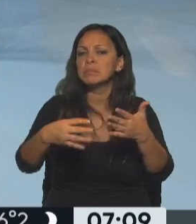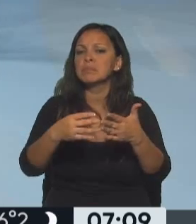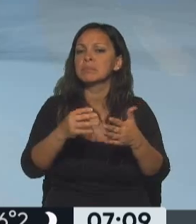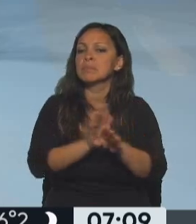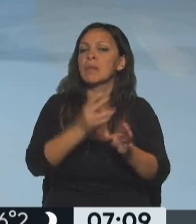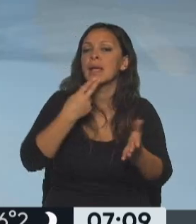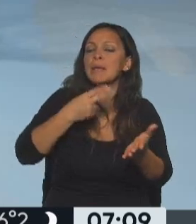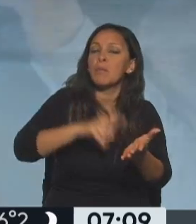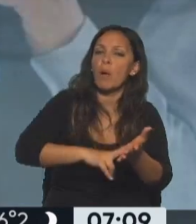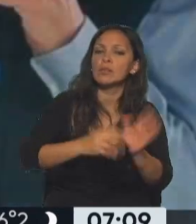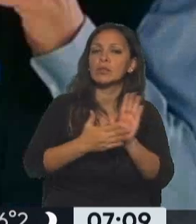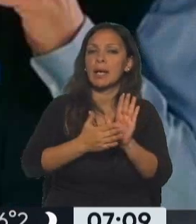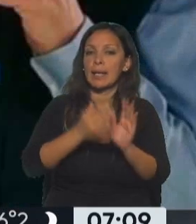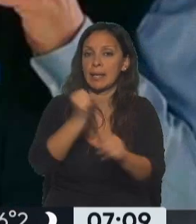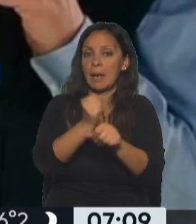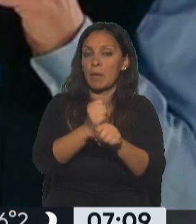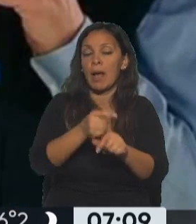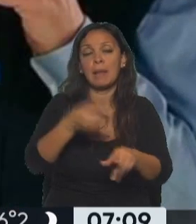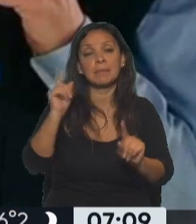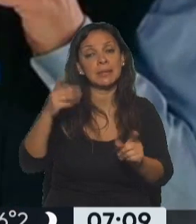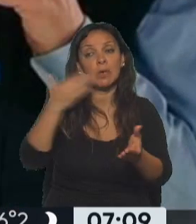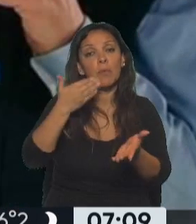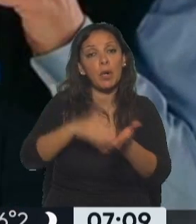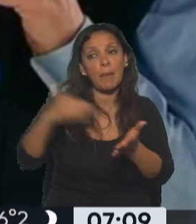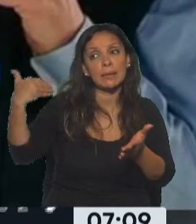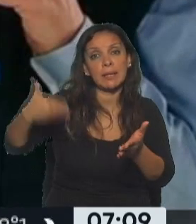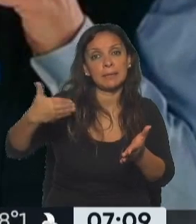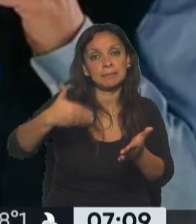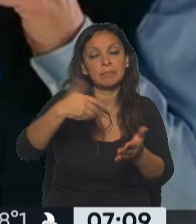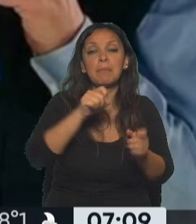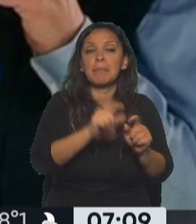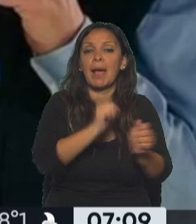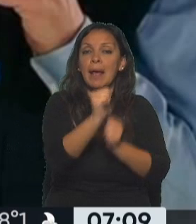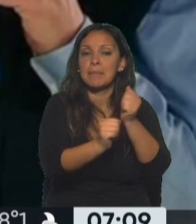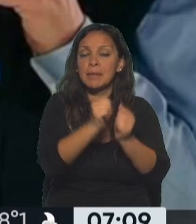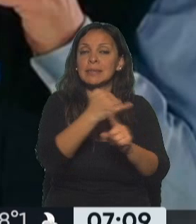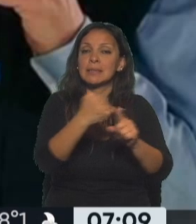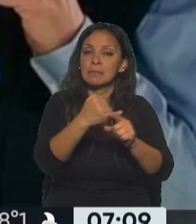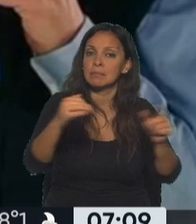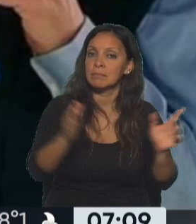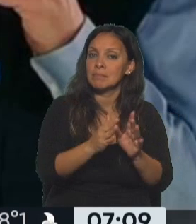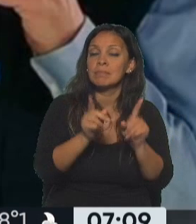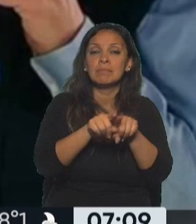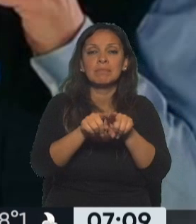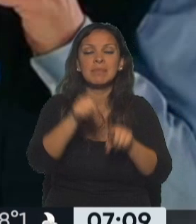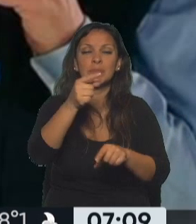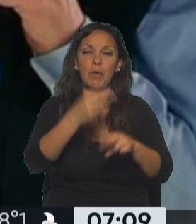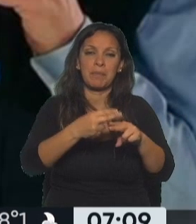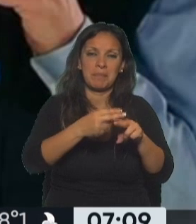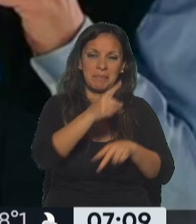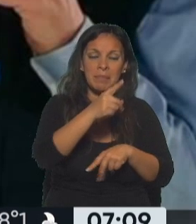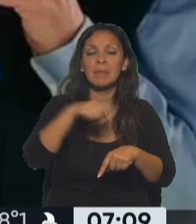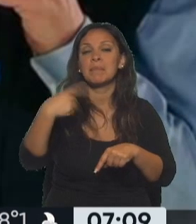viene prometiendo a las pymes en estos 2 últimos encuentros que tuvo, tanto en Parque Norte como el Centro Cultural Kirchner. Es como una suerte